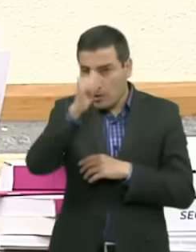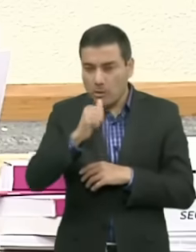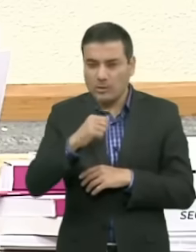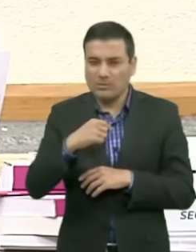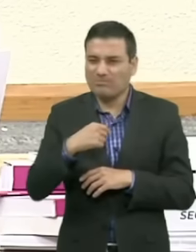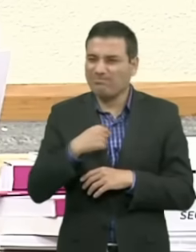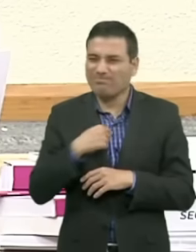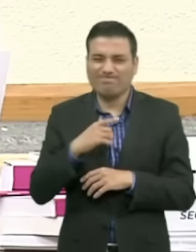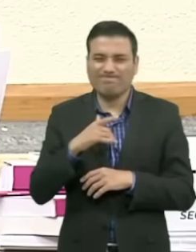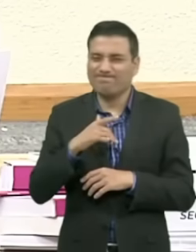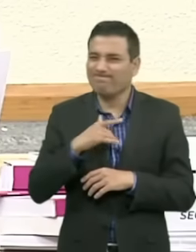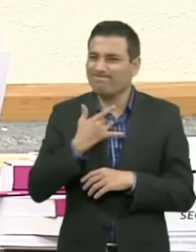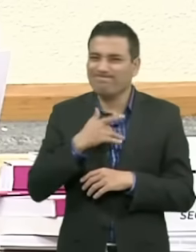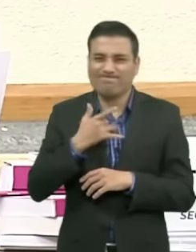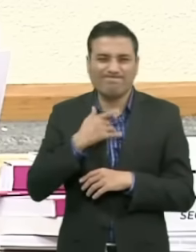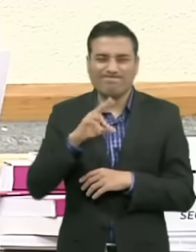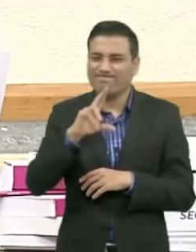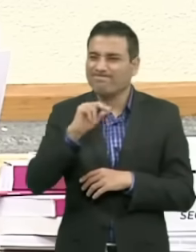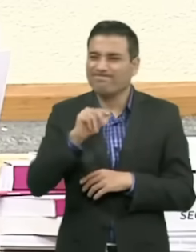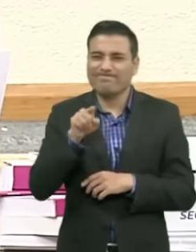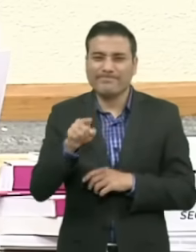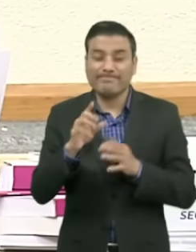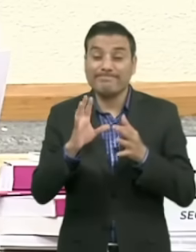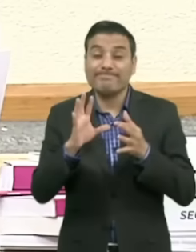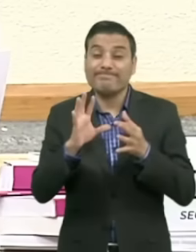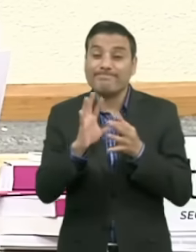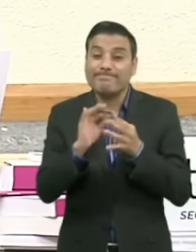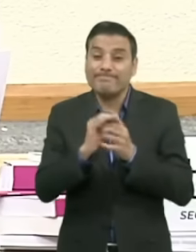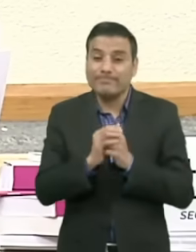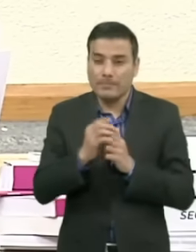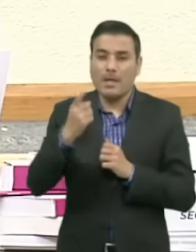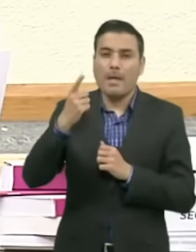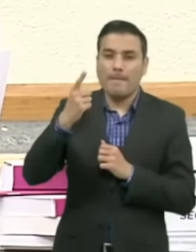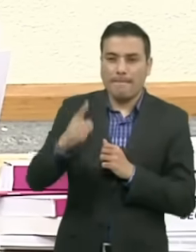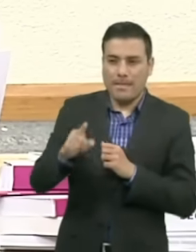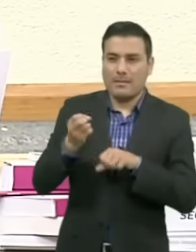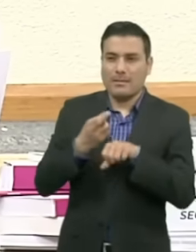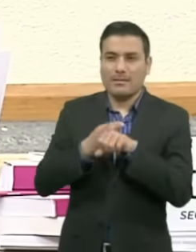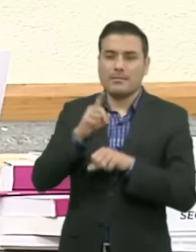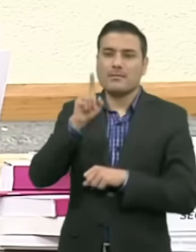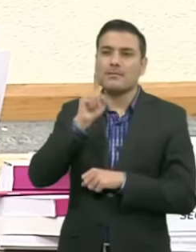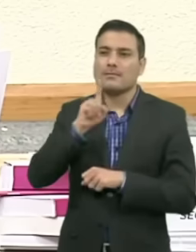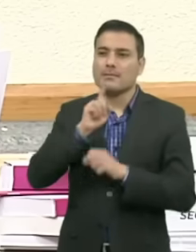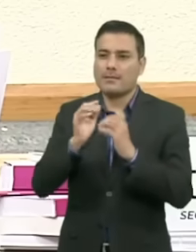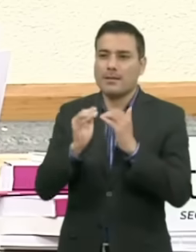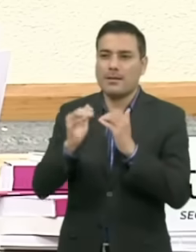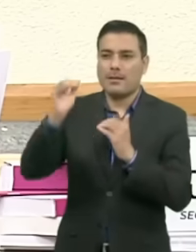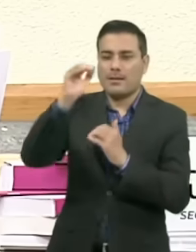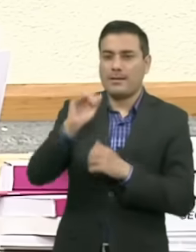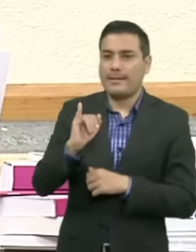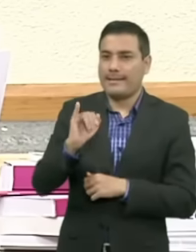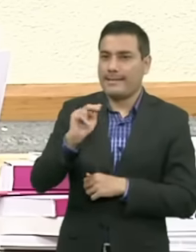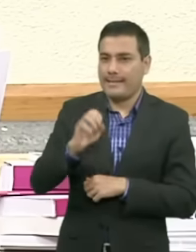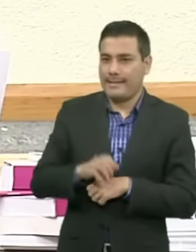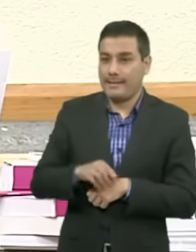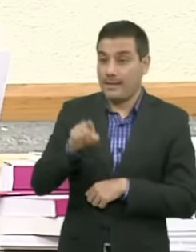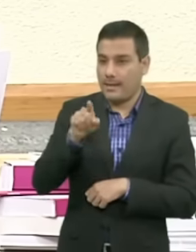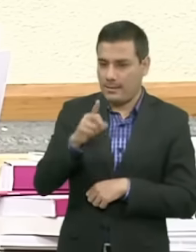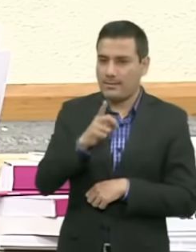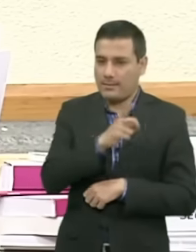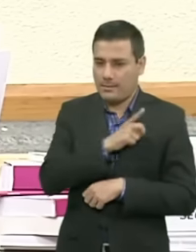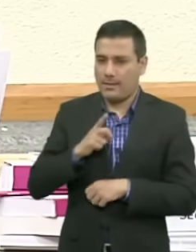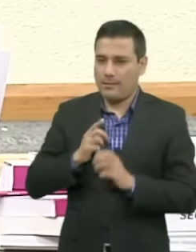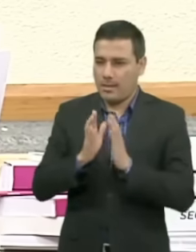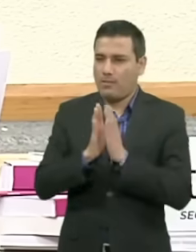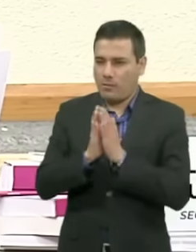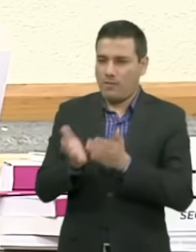pretende, en el cual se pretende instruir a la Secretaría Ejecutiva de este instituto a que interponga